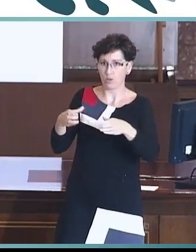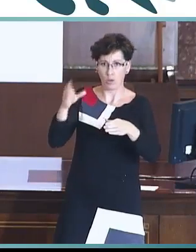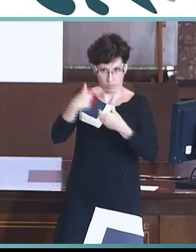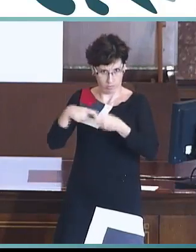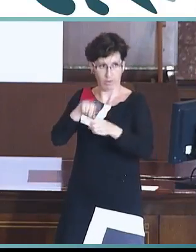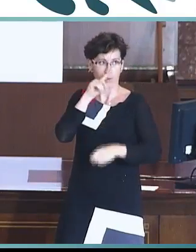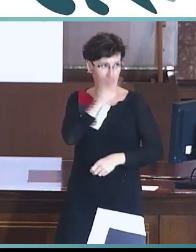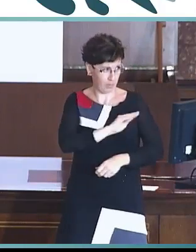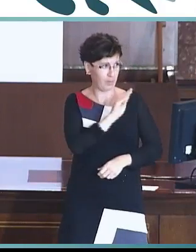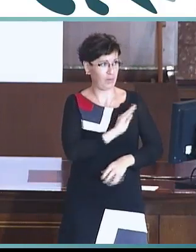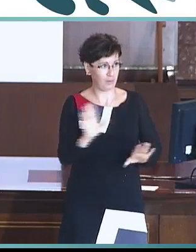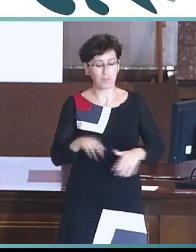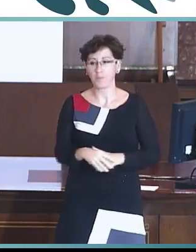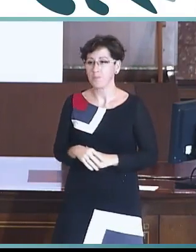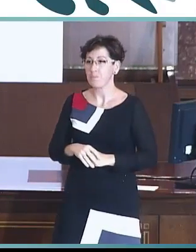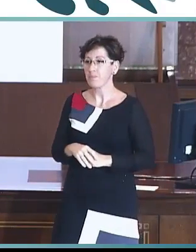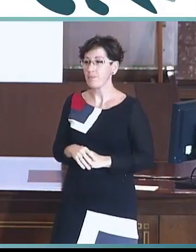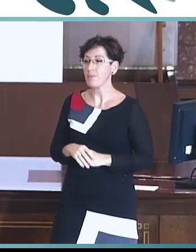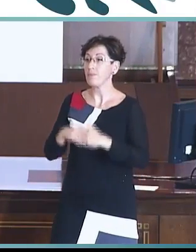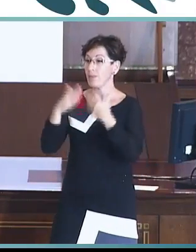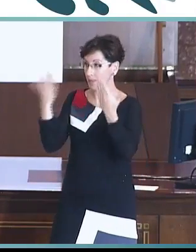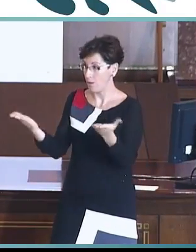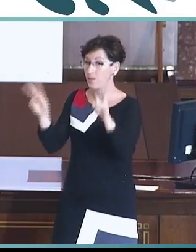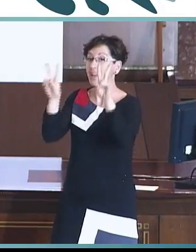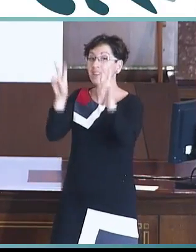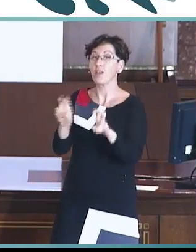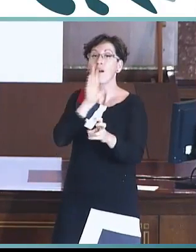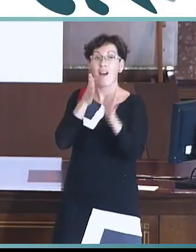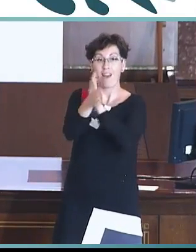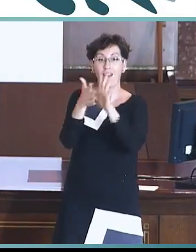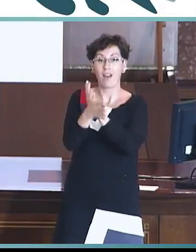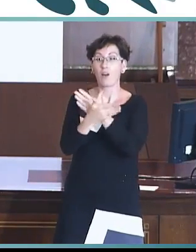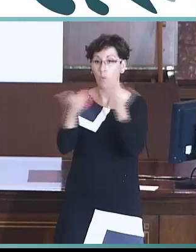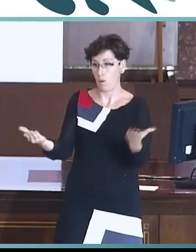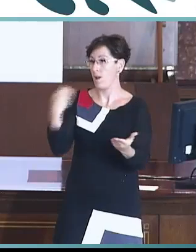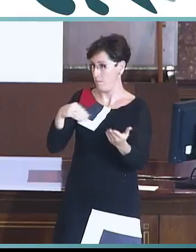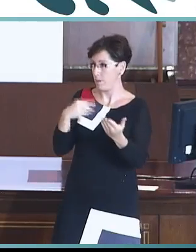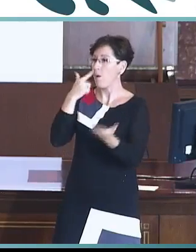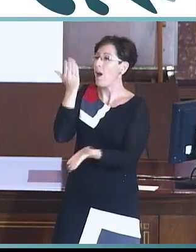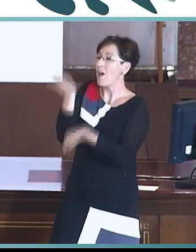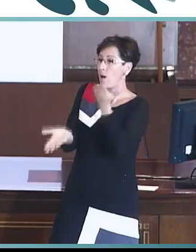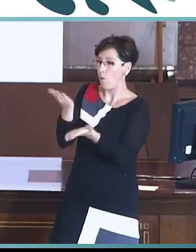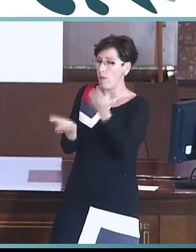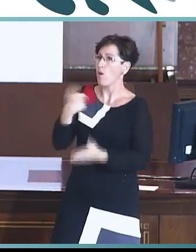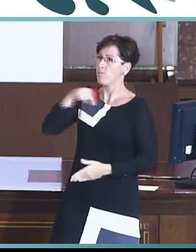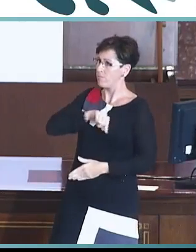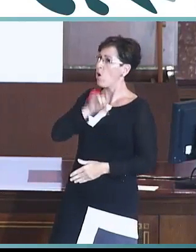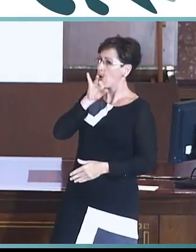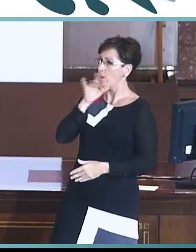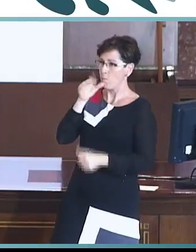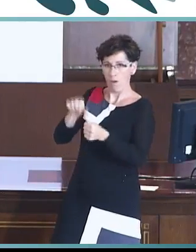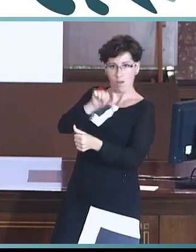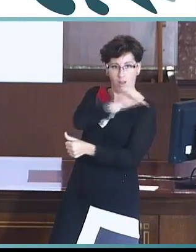gran equipo de gente. Y el tema del que vamos a hablar es, de nuevo, evaluación. Yo estoy muy satisfecha de que estemos hablando hoy de pruebas